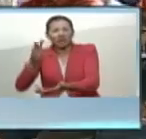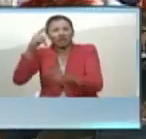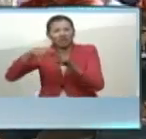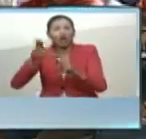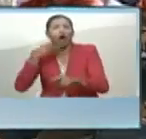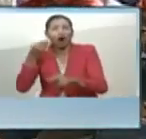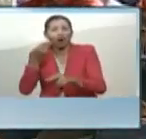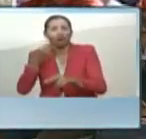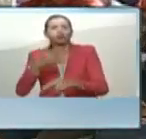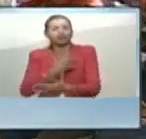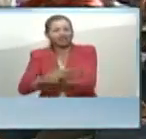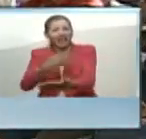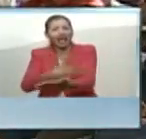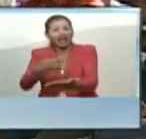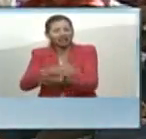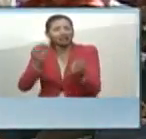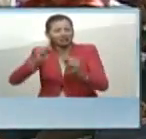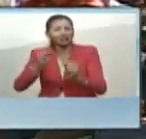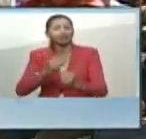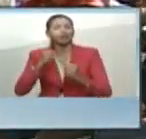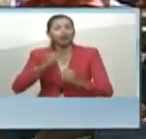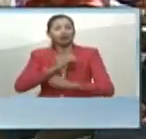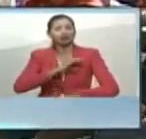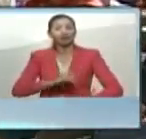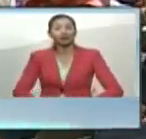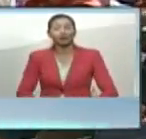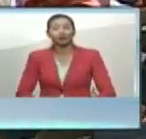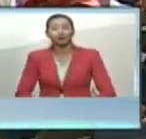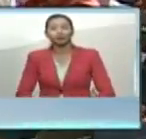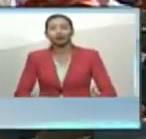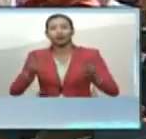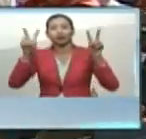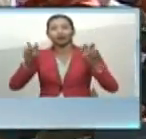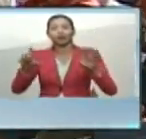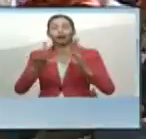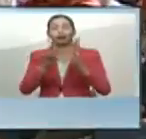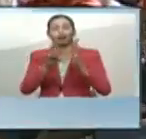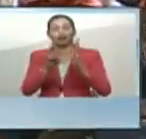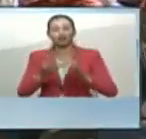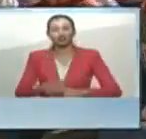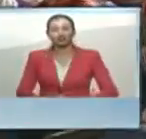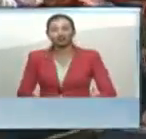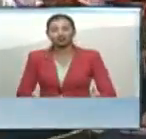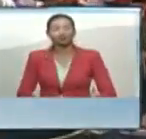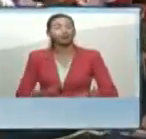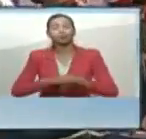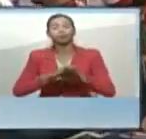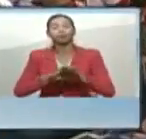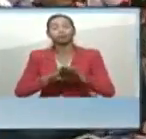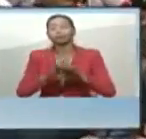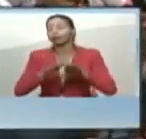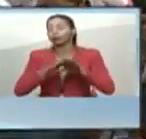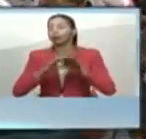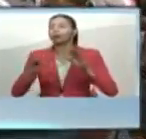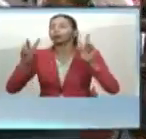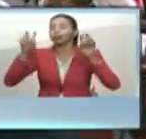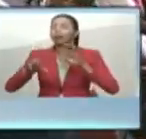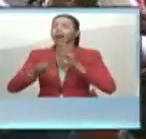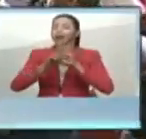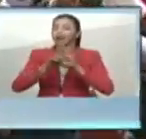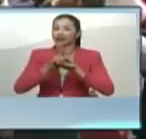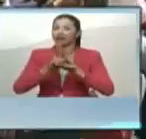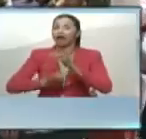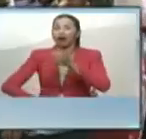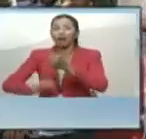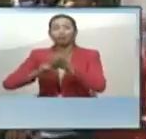Dale, ¡púyala, Carlos Quintero! En el tema legislativo, presidente Nicolás, nosotros estamos e incluso apoyando a la